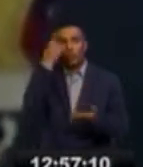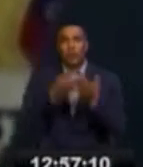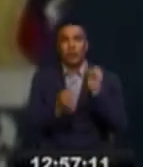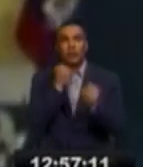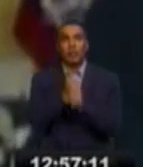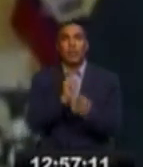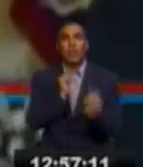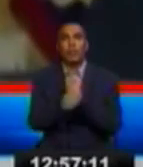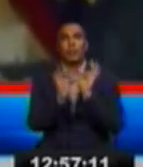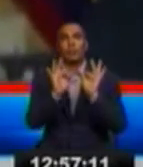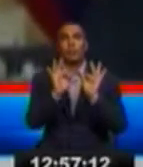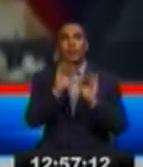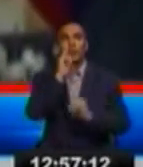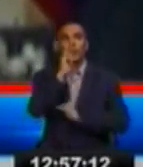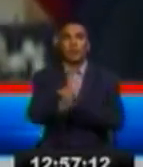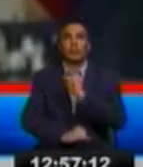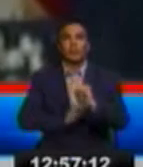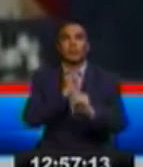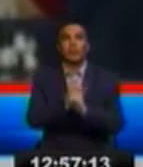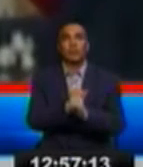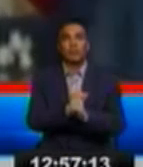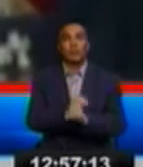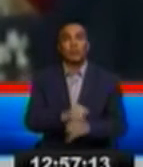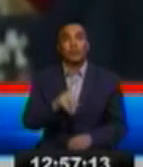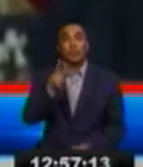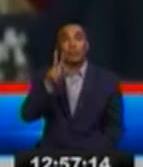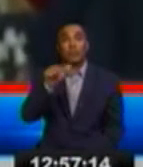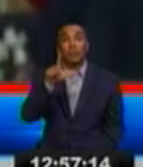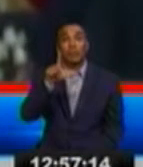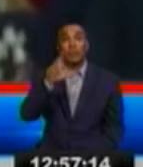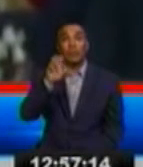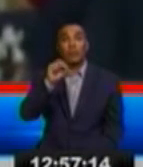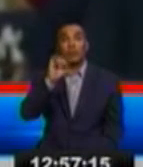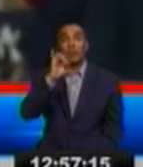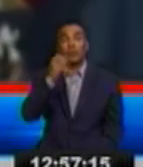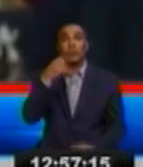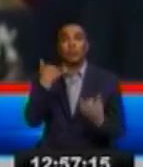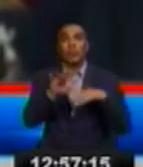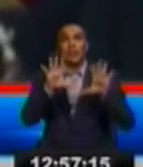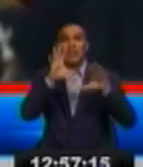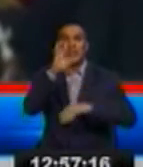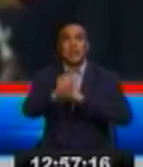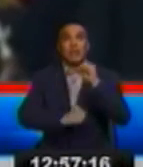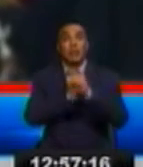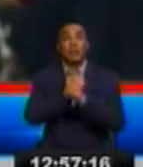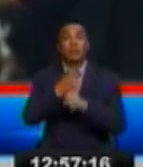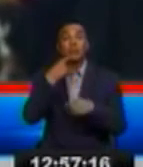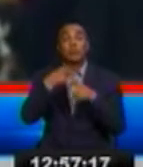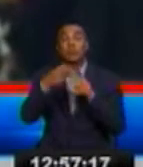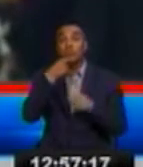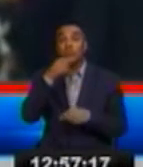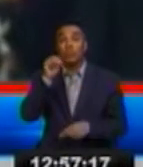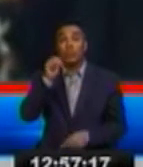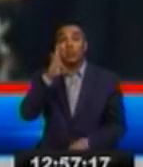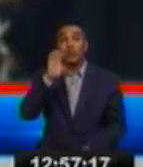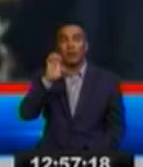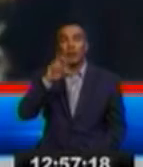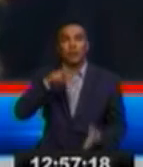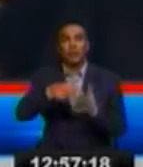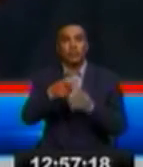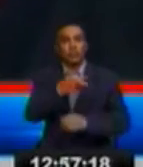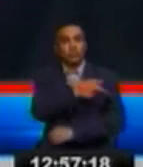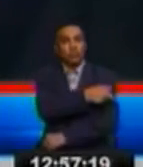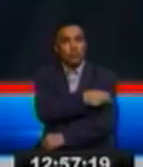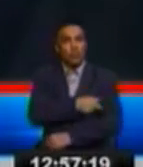trayectoria deportiva internacional. Valencia jugó 10 temporadas en el Manchester United, convirtiéndose en su capitán,